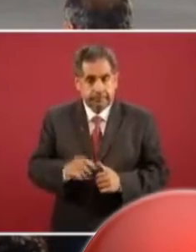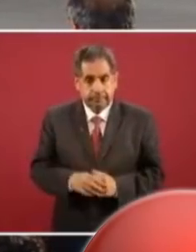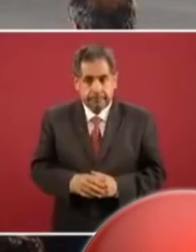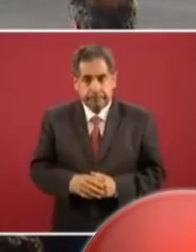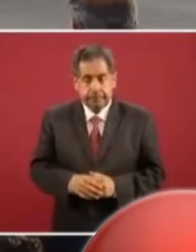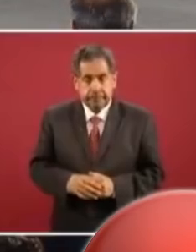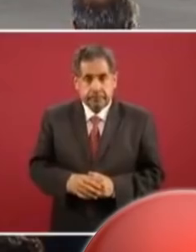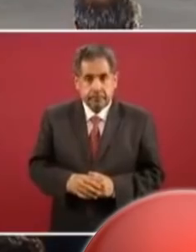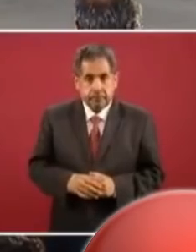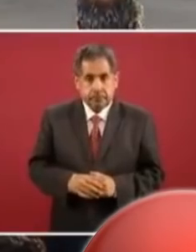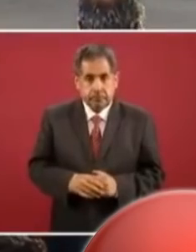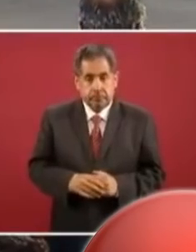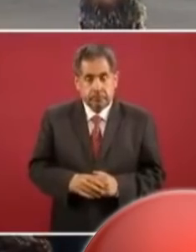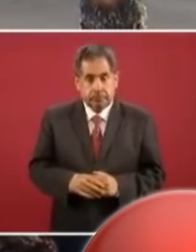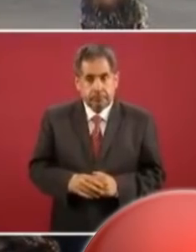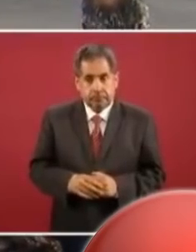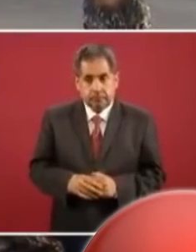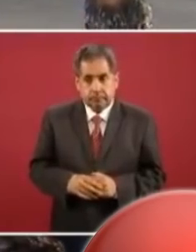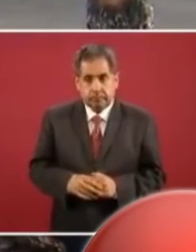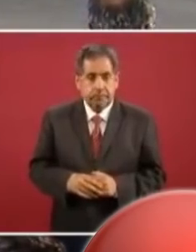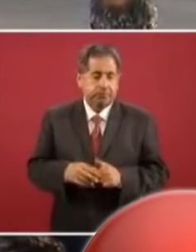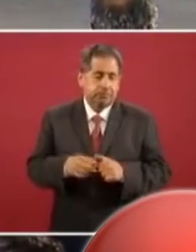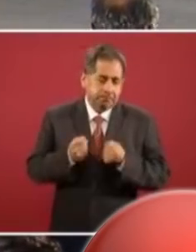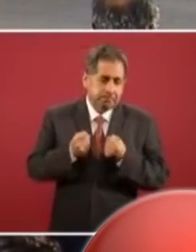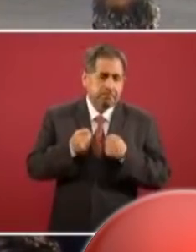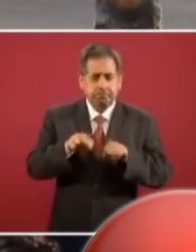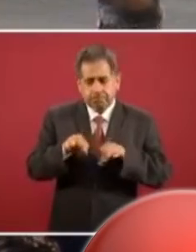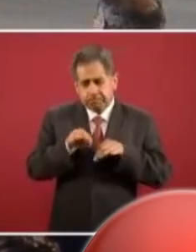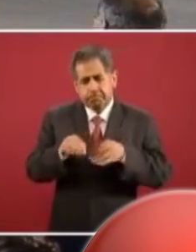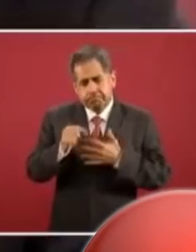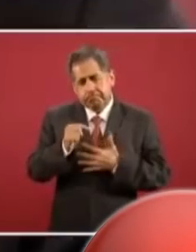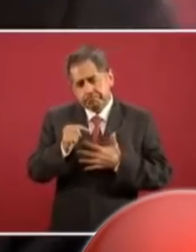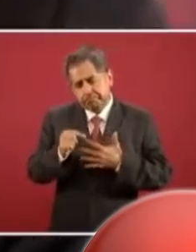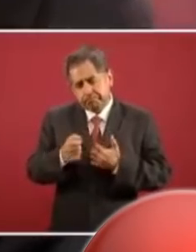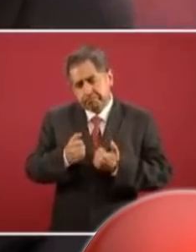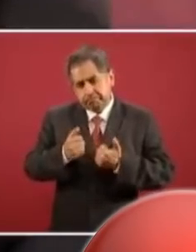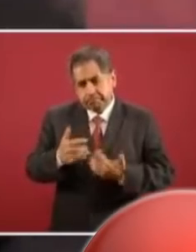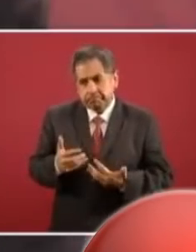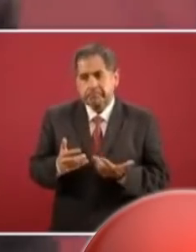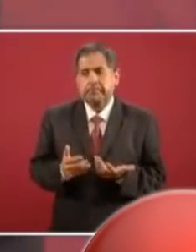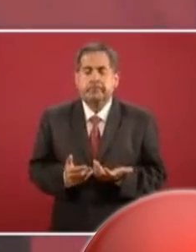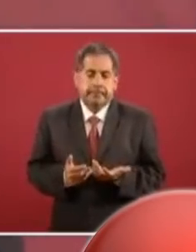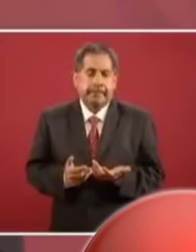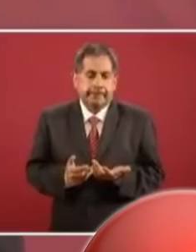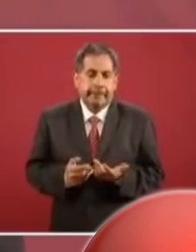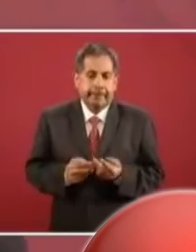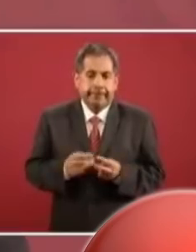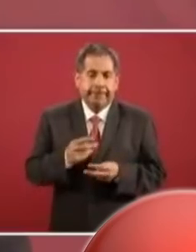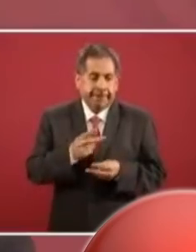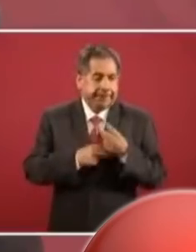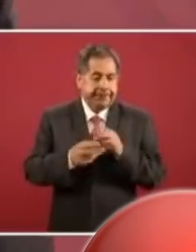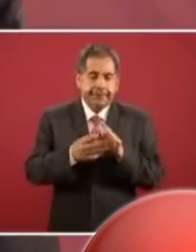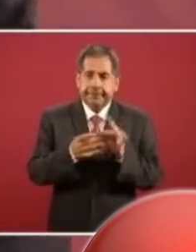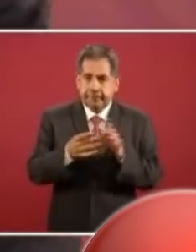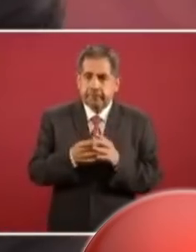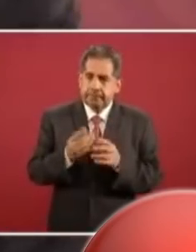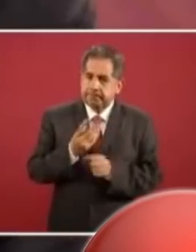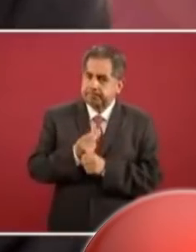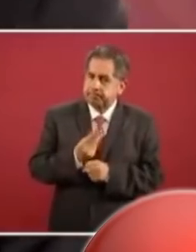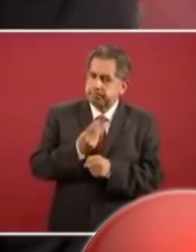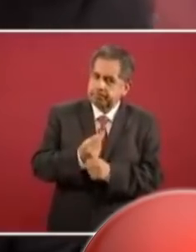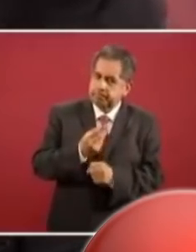de la carga de trabajo que se tiene, eso se tiene que ir resolviendo, se